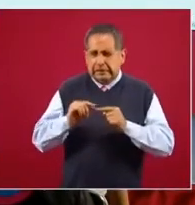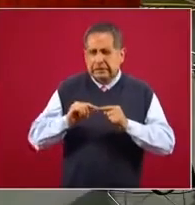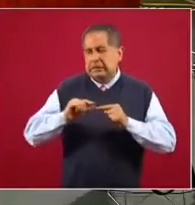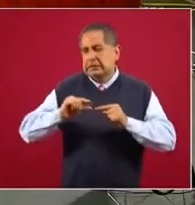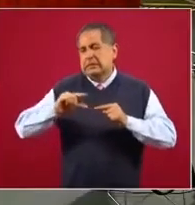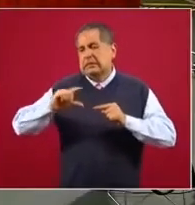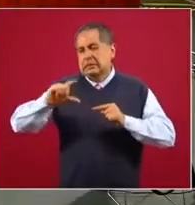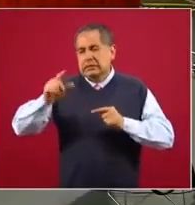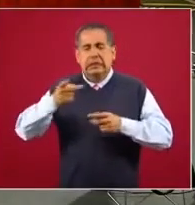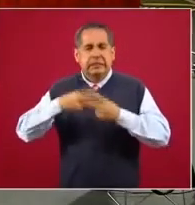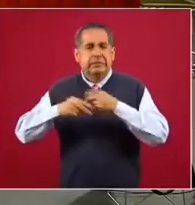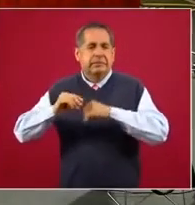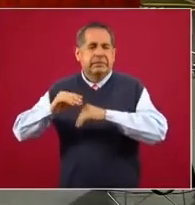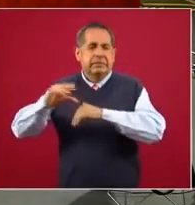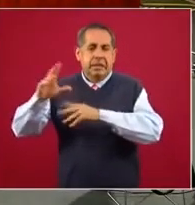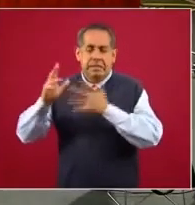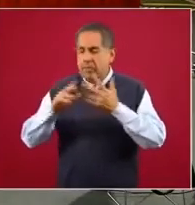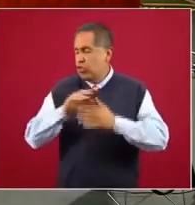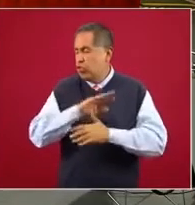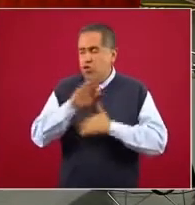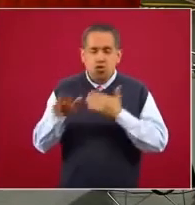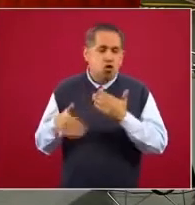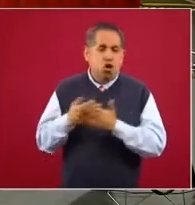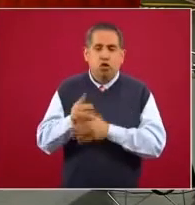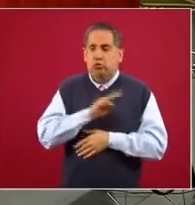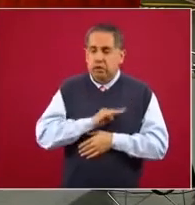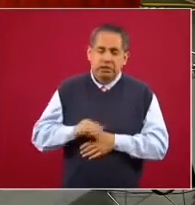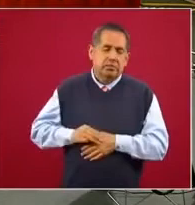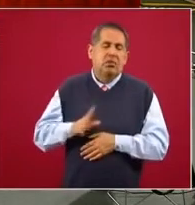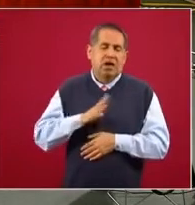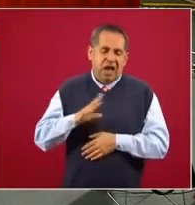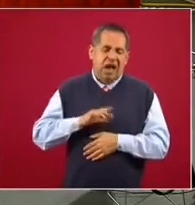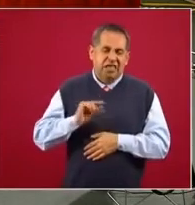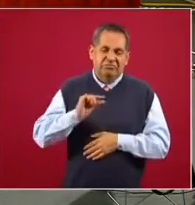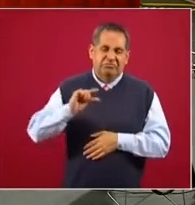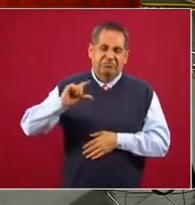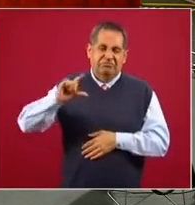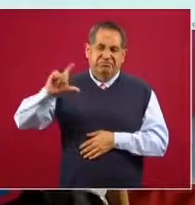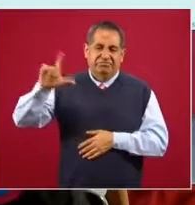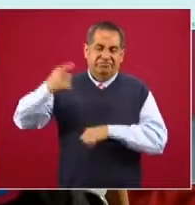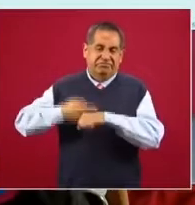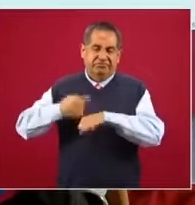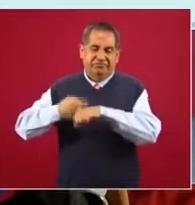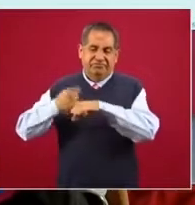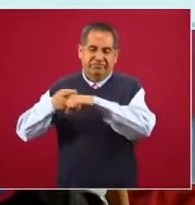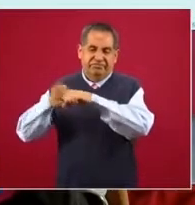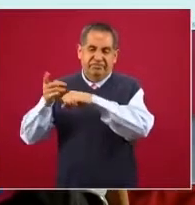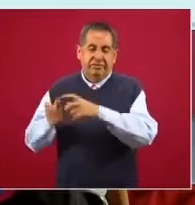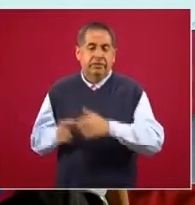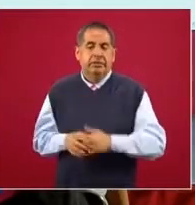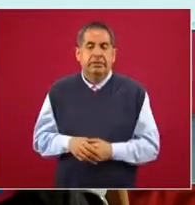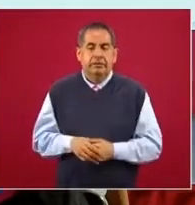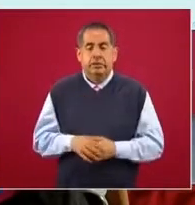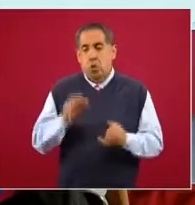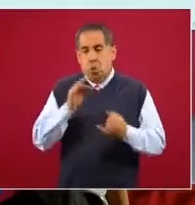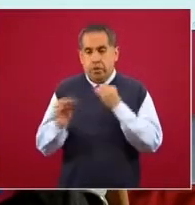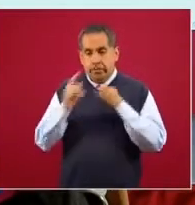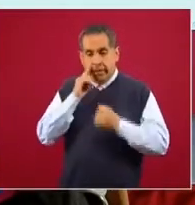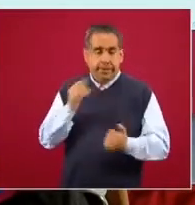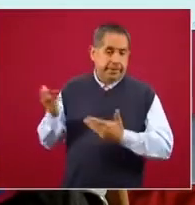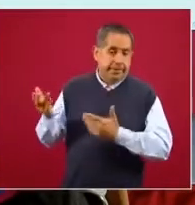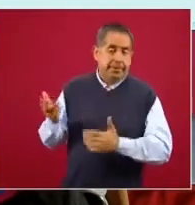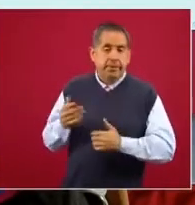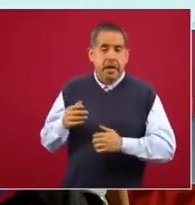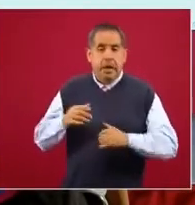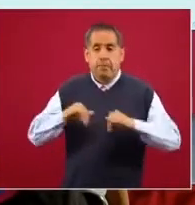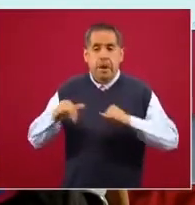tendencia a la ascendencia. Por lo tanto, todos contribuyen a esta ascendencia que tiene el estado en total. Veamos la última diapositiva, que